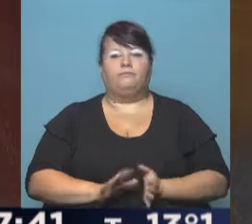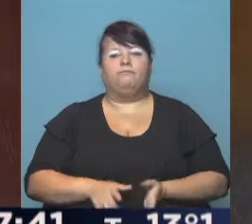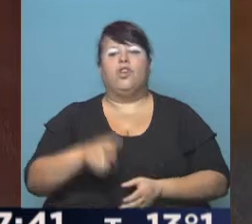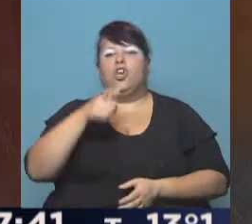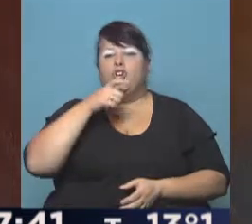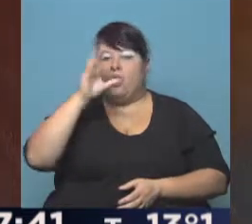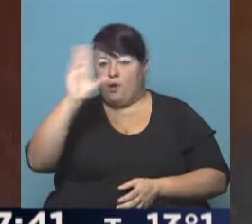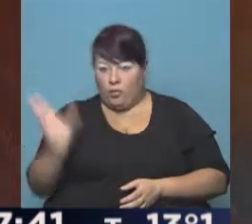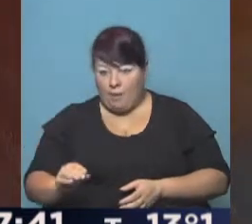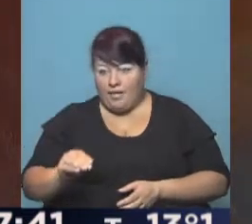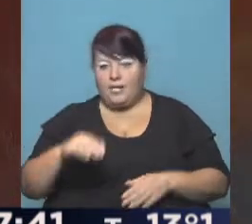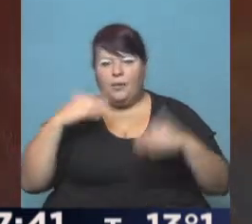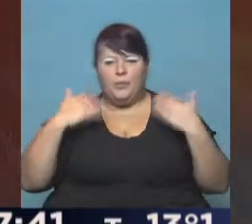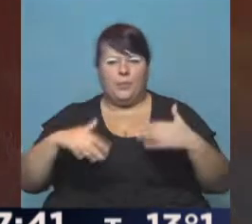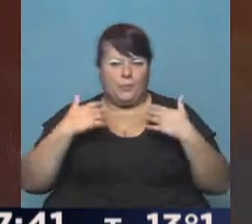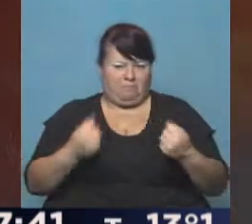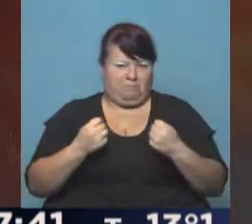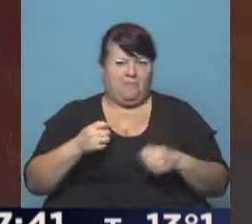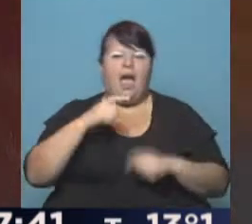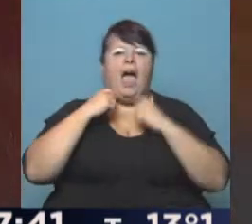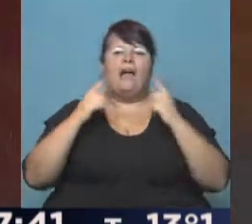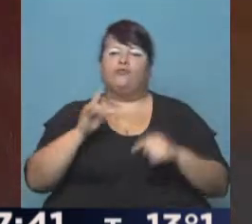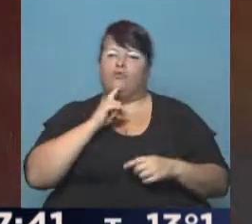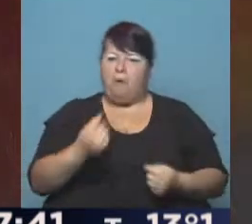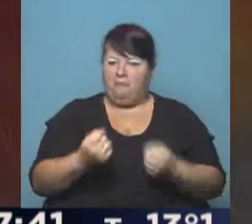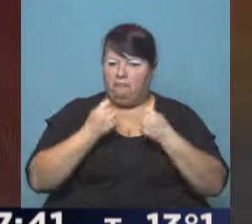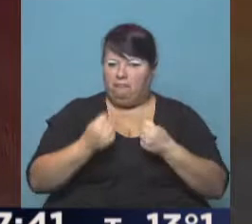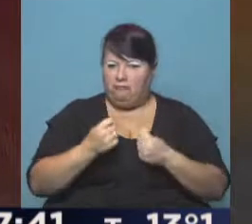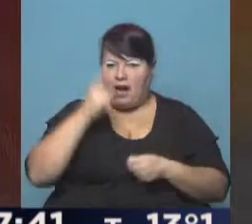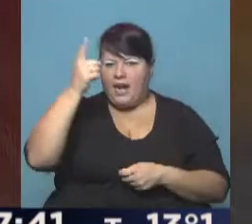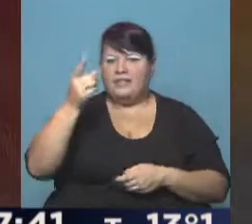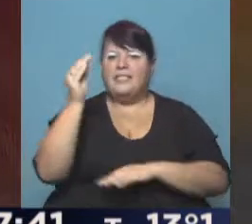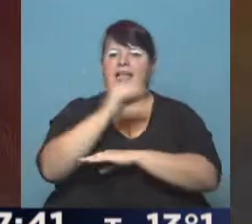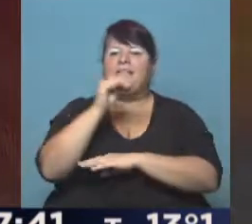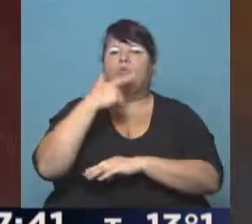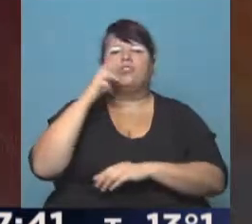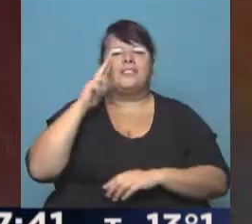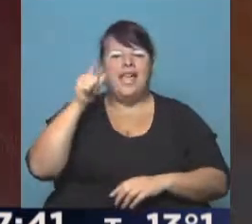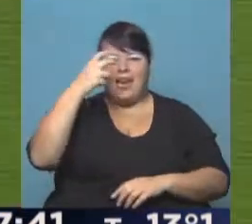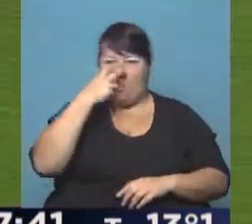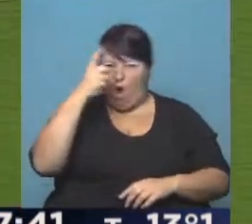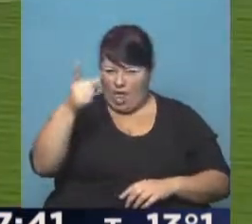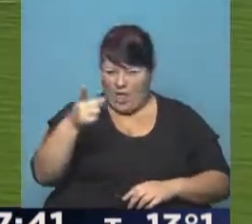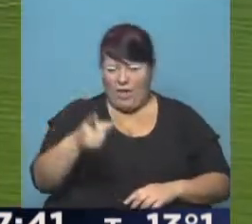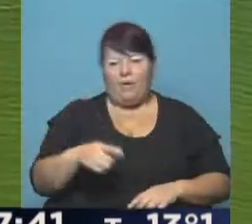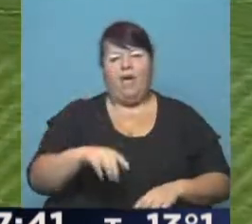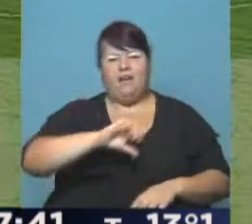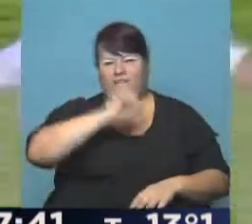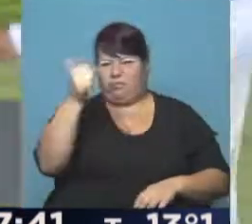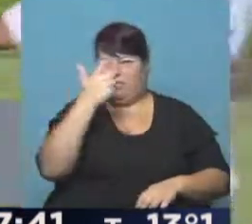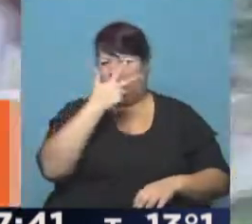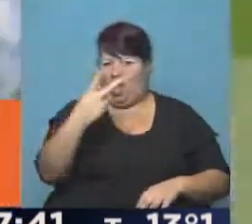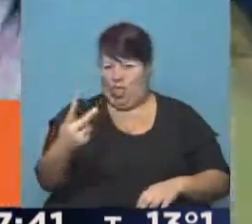Más Copa Sudamericana a pura actitud. Atlético de Tucumán se hizo fuerte en Santa Cruz de la Sierra, allí en Bolivia. Victoria